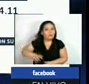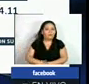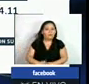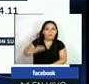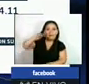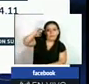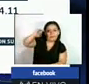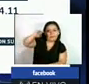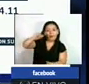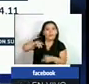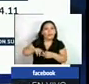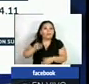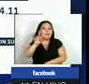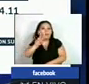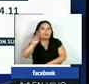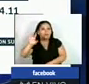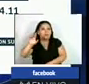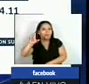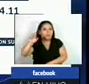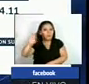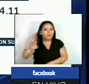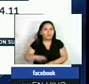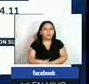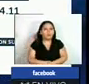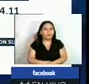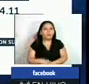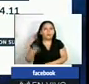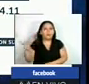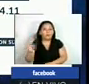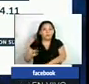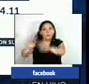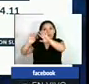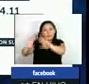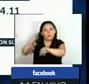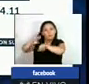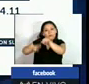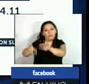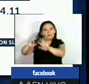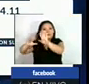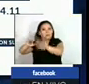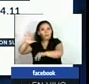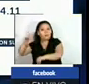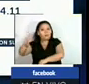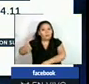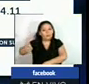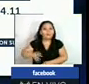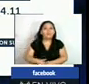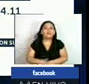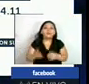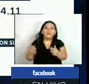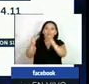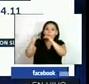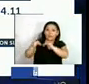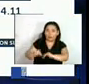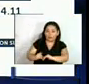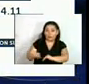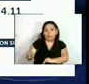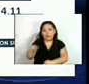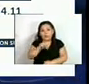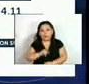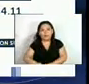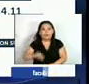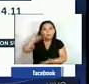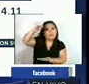El precio del cilindro de 25 libras será de 9 dólares con 85 centavos. Mientras que por el cilindro de